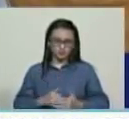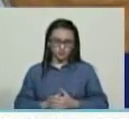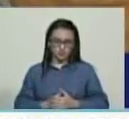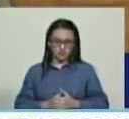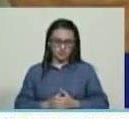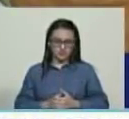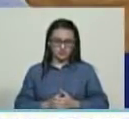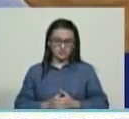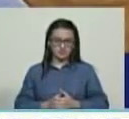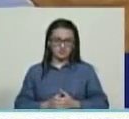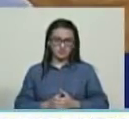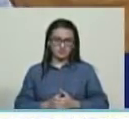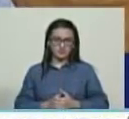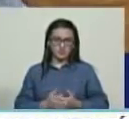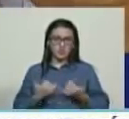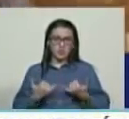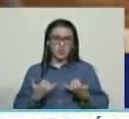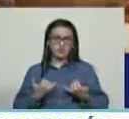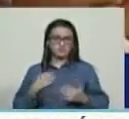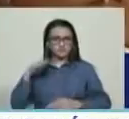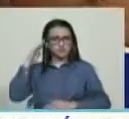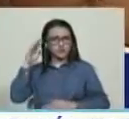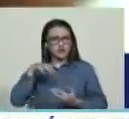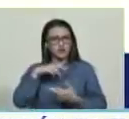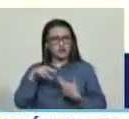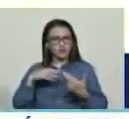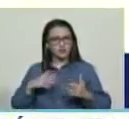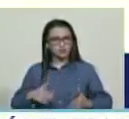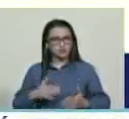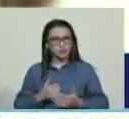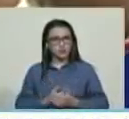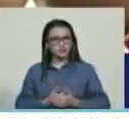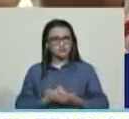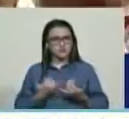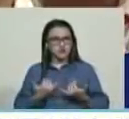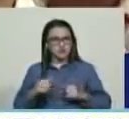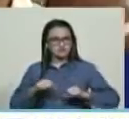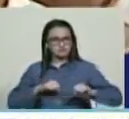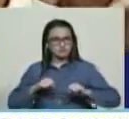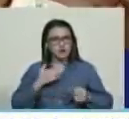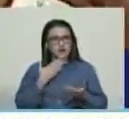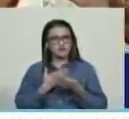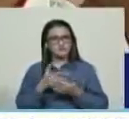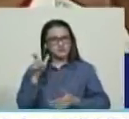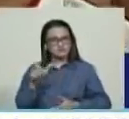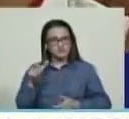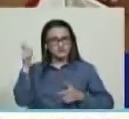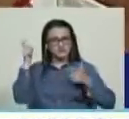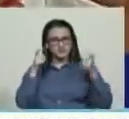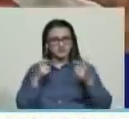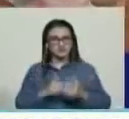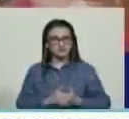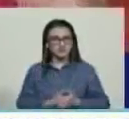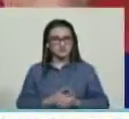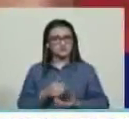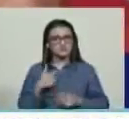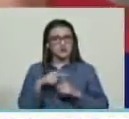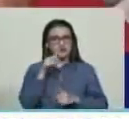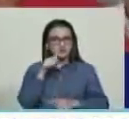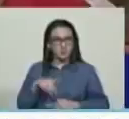pura utopía. Hoy somos soldados de una revolución que está en plena ejecución gracias al comandante Hugo Chávez y a nuestro